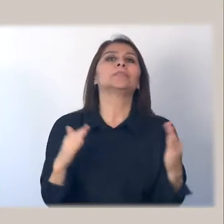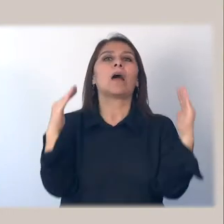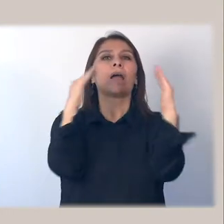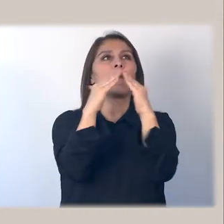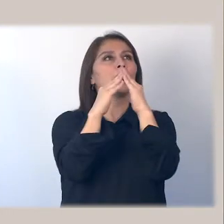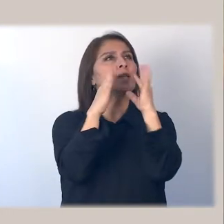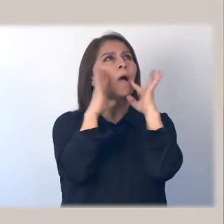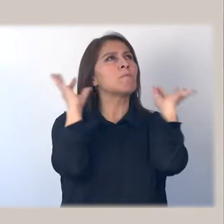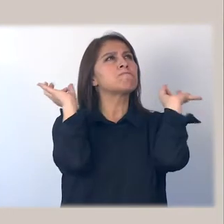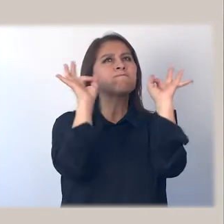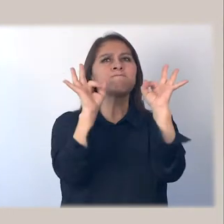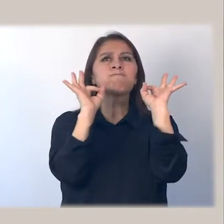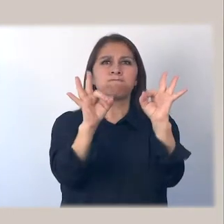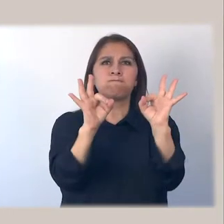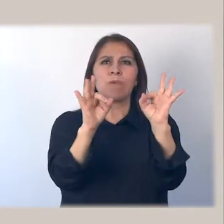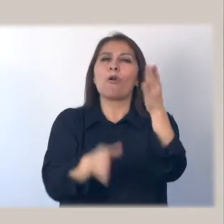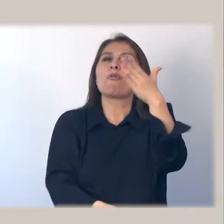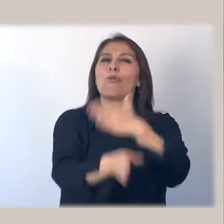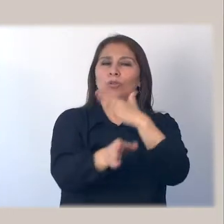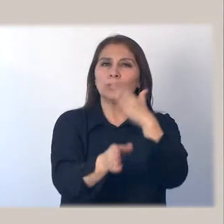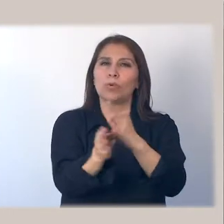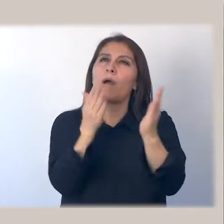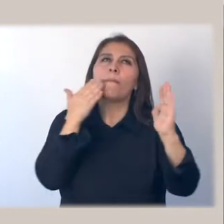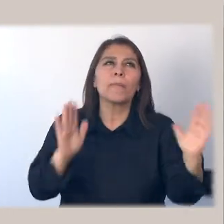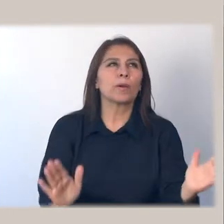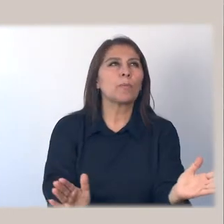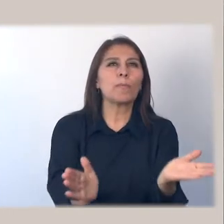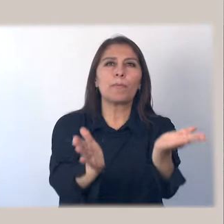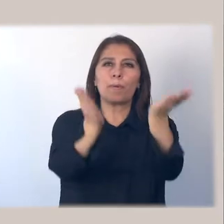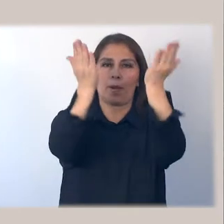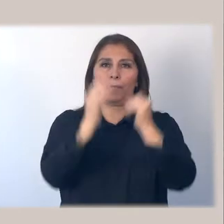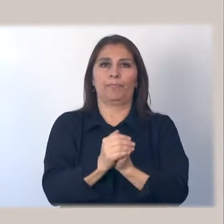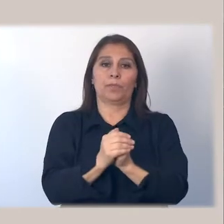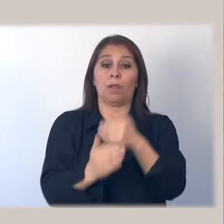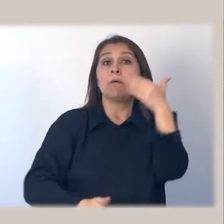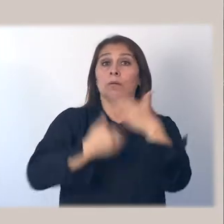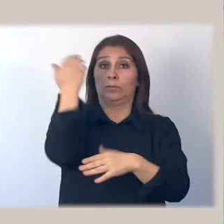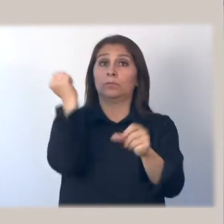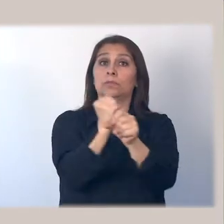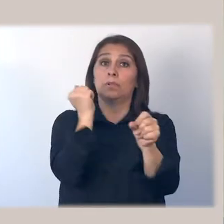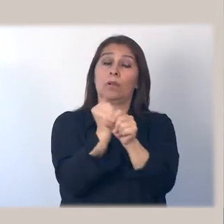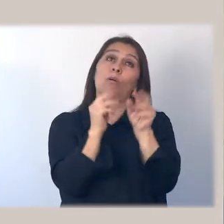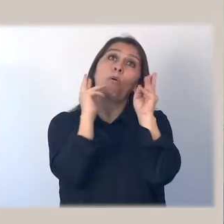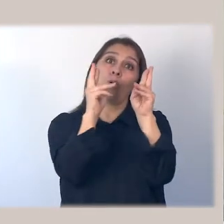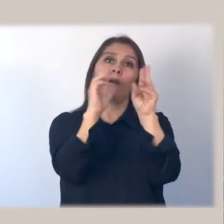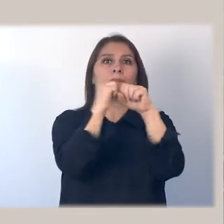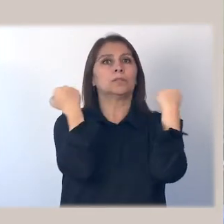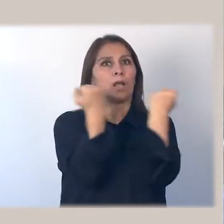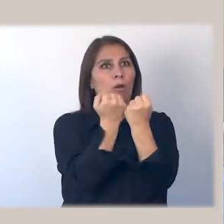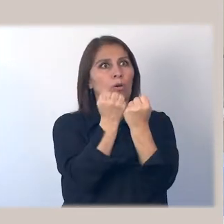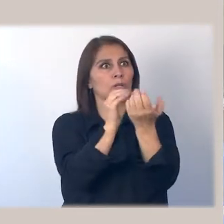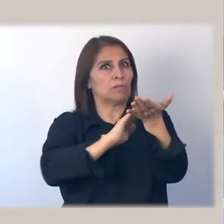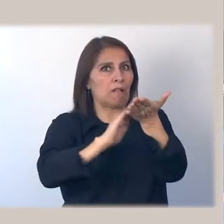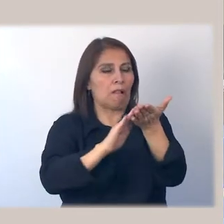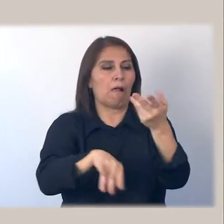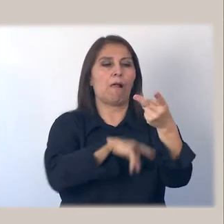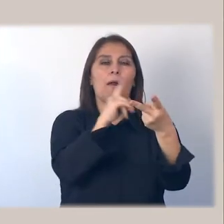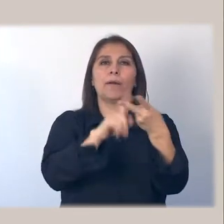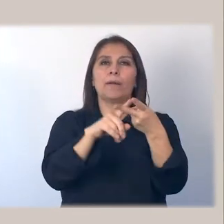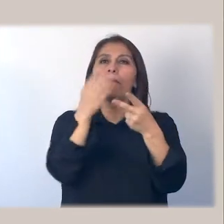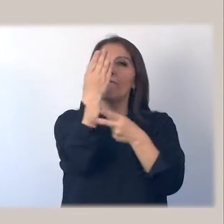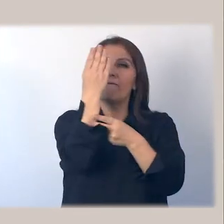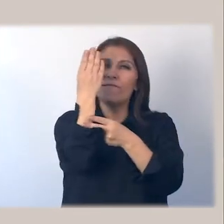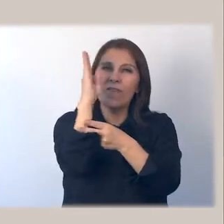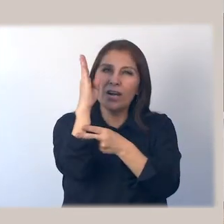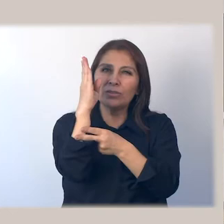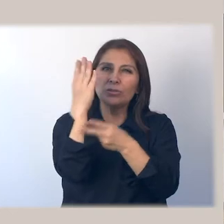pro de una casa digna para la comunidad universitaria continúa. Ya se han iniciado trabajos y se espera entregar las mejoras de salones y